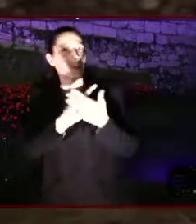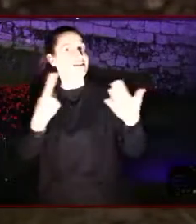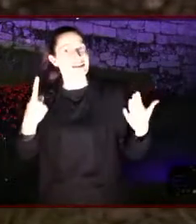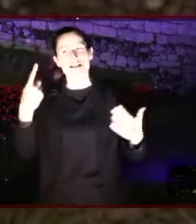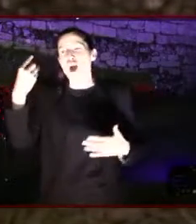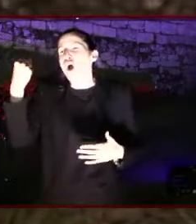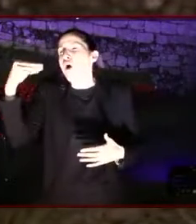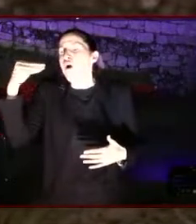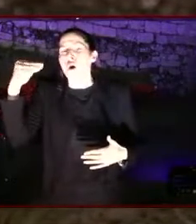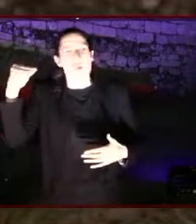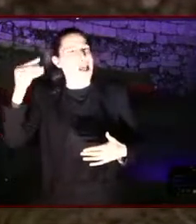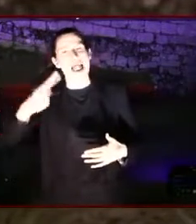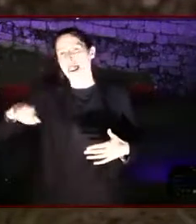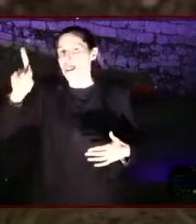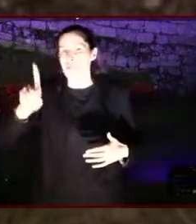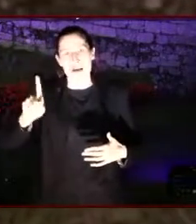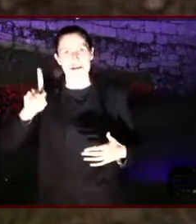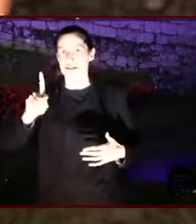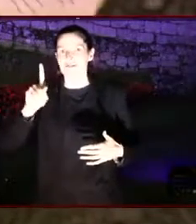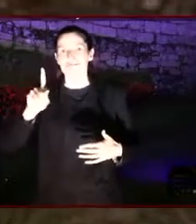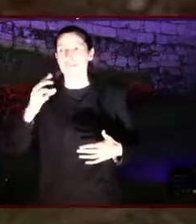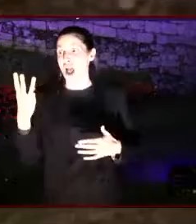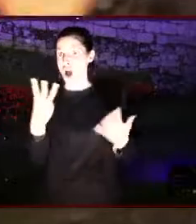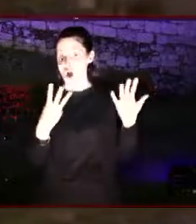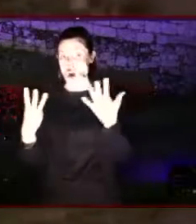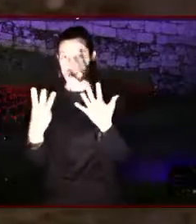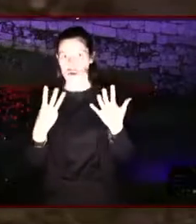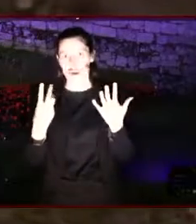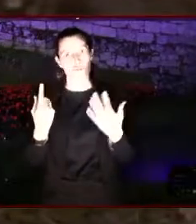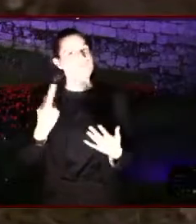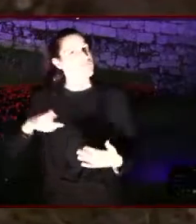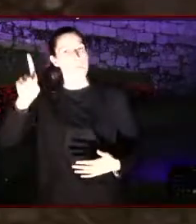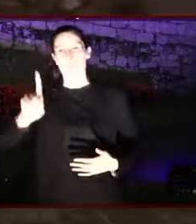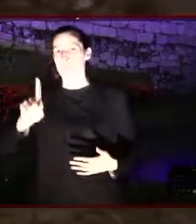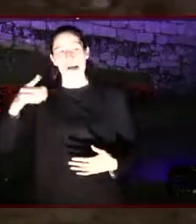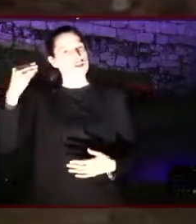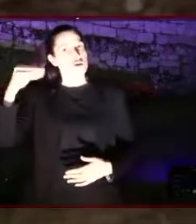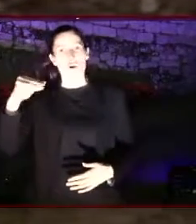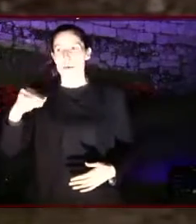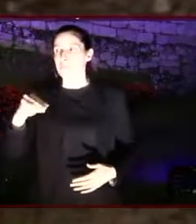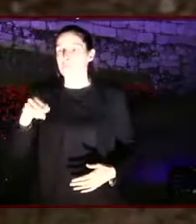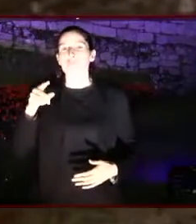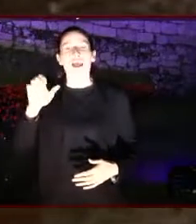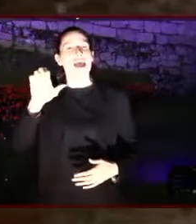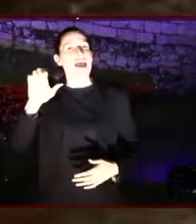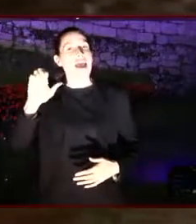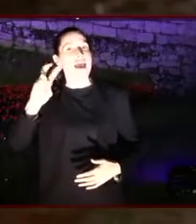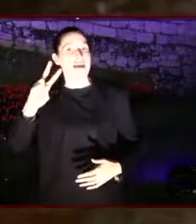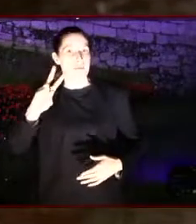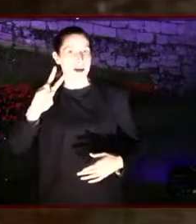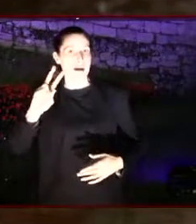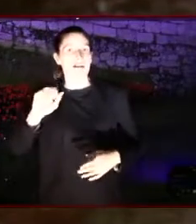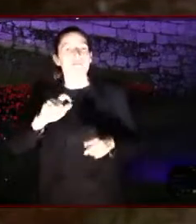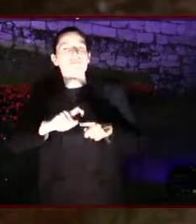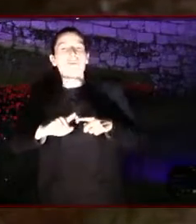8 mentorizadas. Pero ela ten unha personalidade irresistible. Eva, preséntanos esta